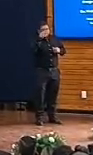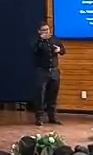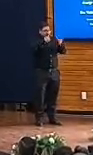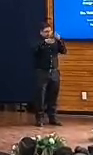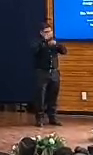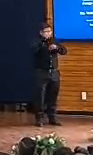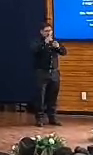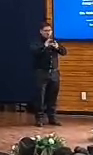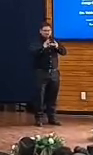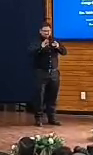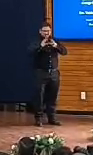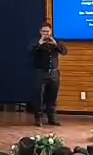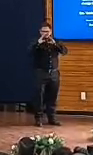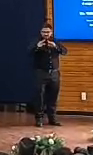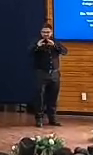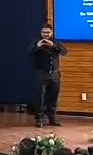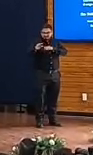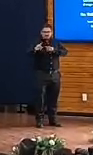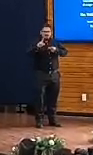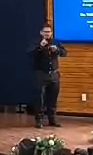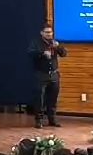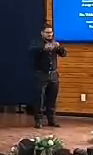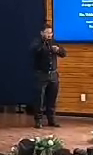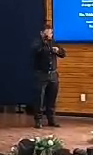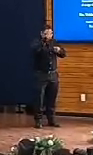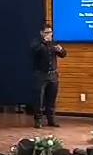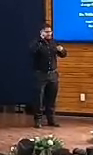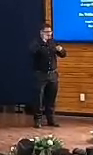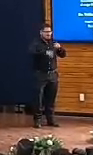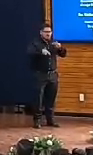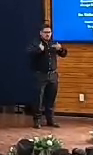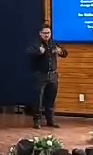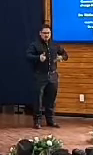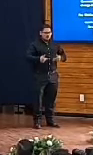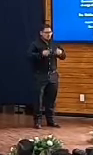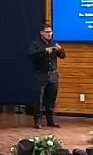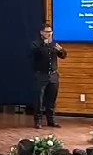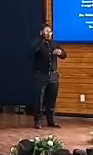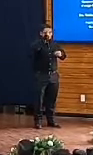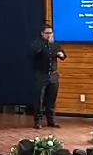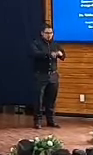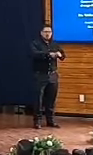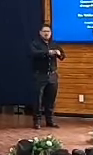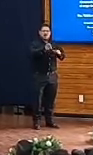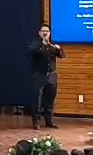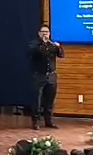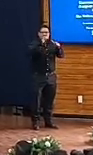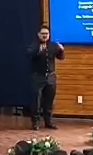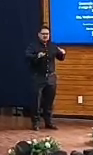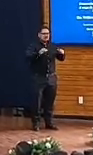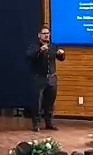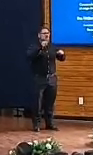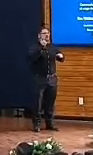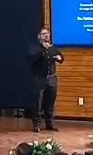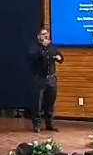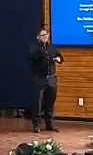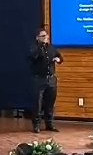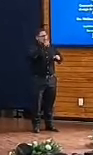las ciencias, las humanidades, la cultura, las artes y la tecnología con una